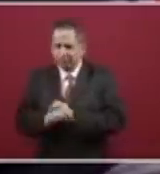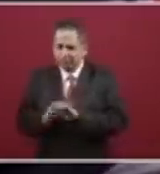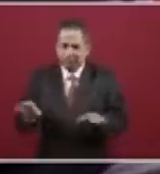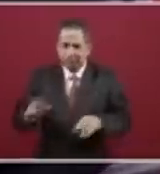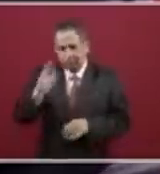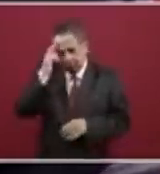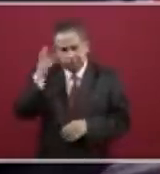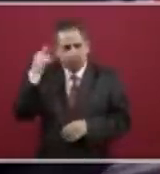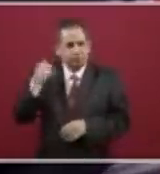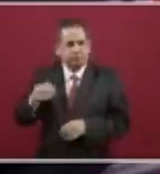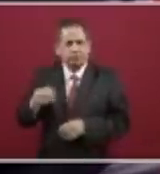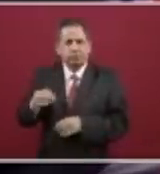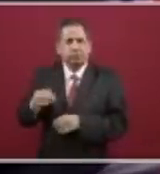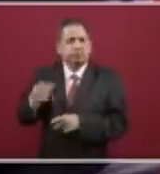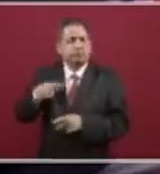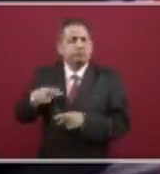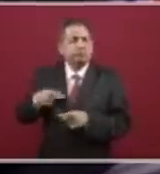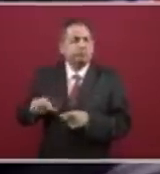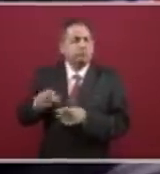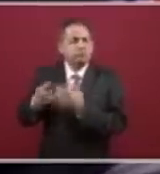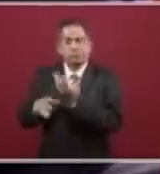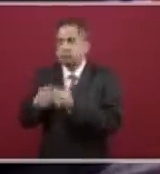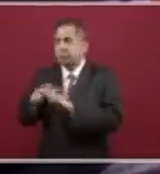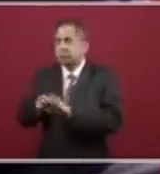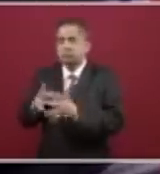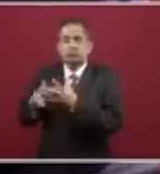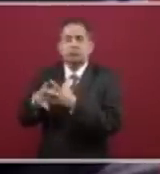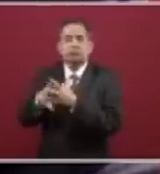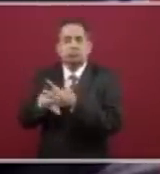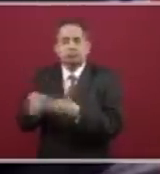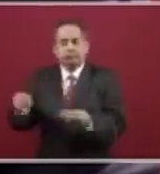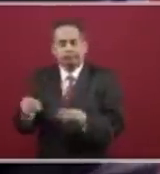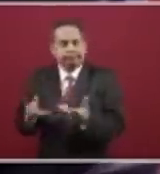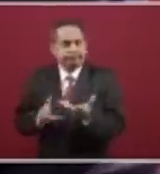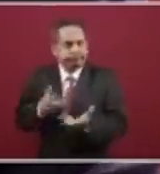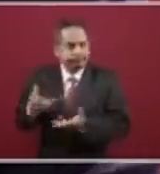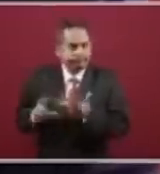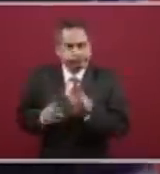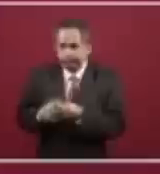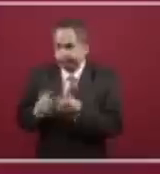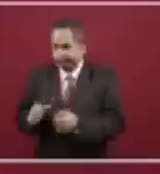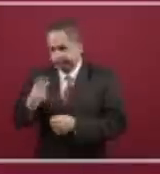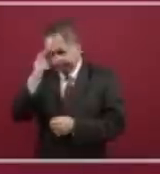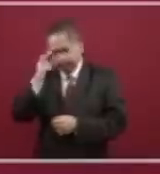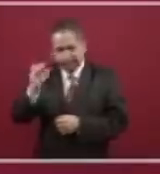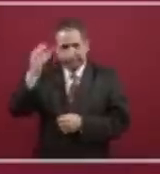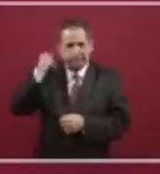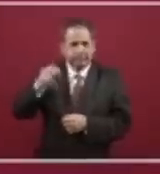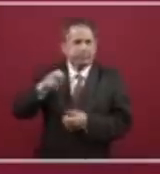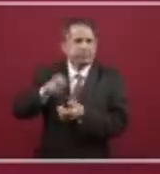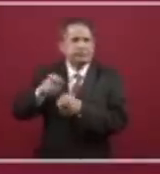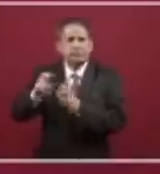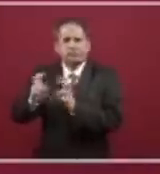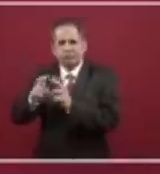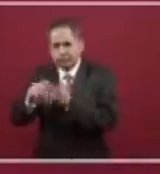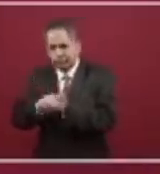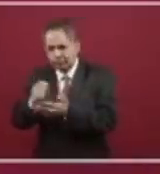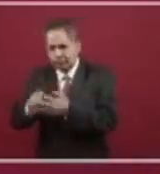desaparición de migrantes que se presentó en tamaulipas